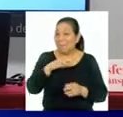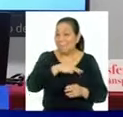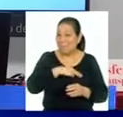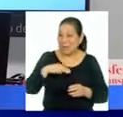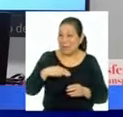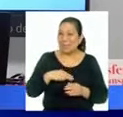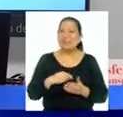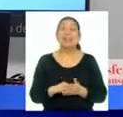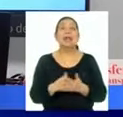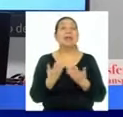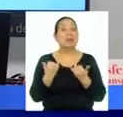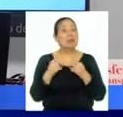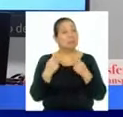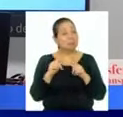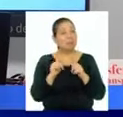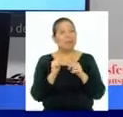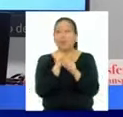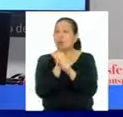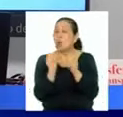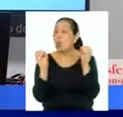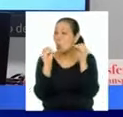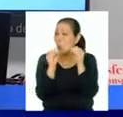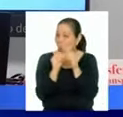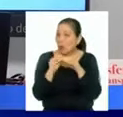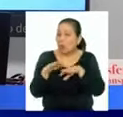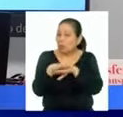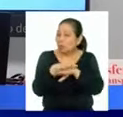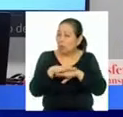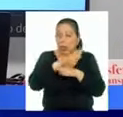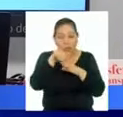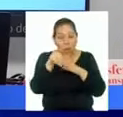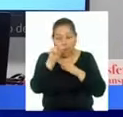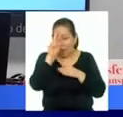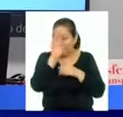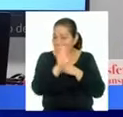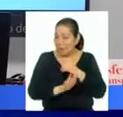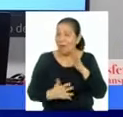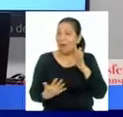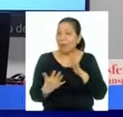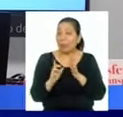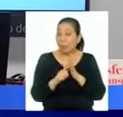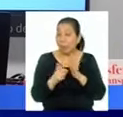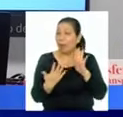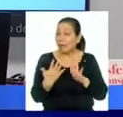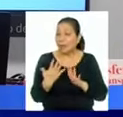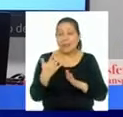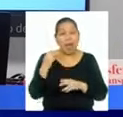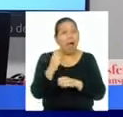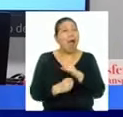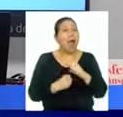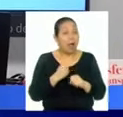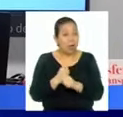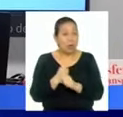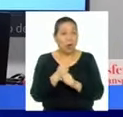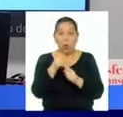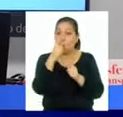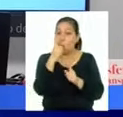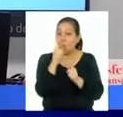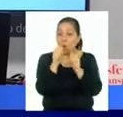ministro Eliche, que han permitido un trabajo articulado y que ahora todo el país, después de 15 años, cuente con un solo